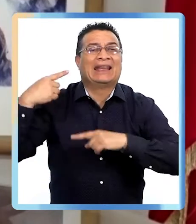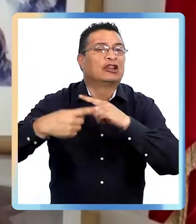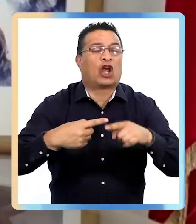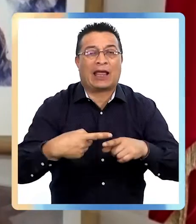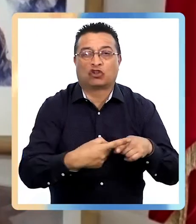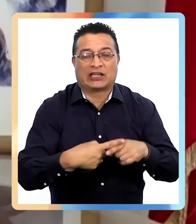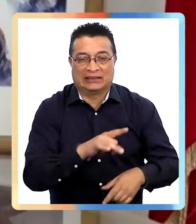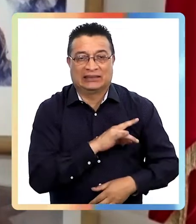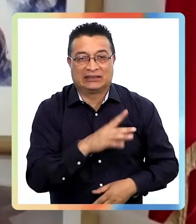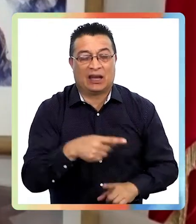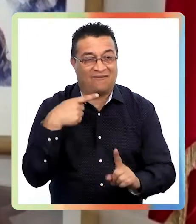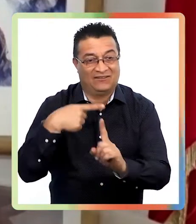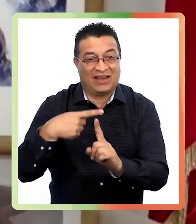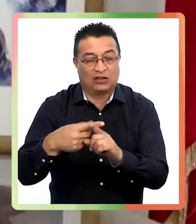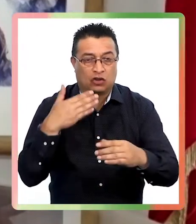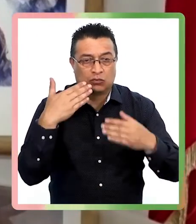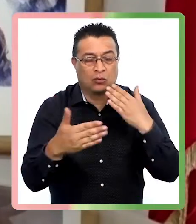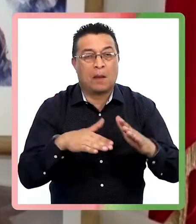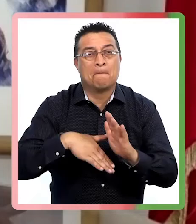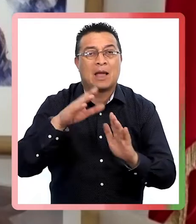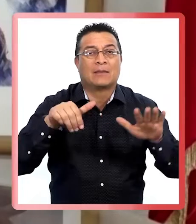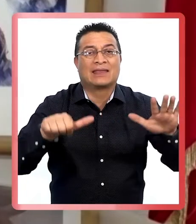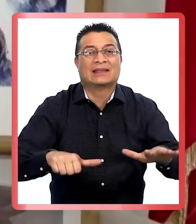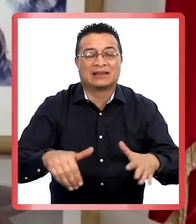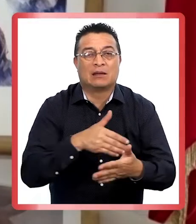historia social del país. Benefició a más de